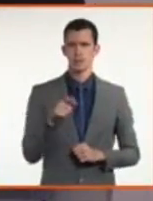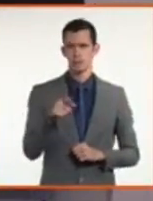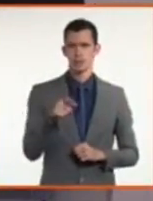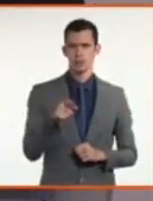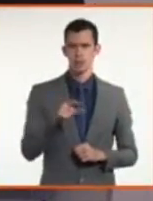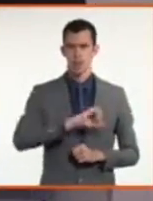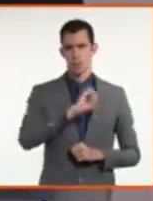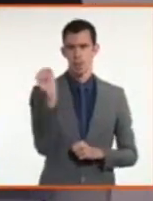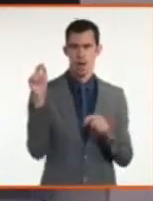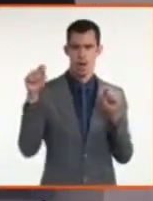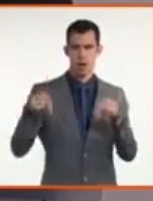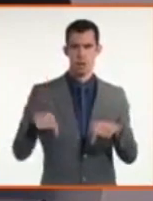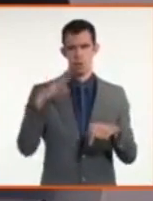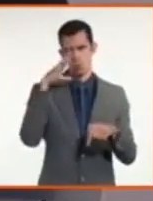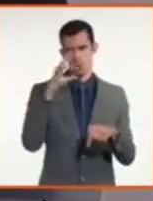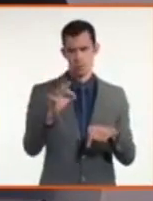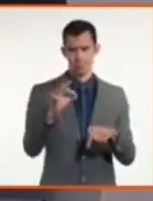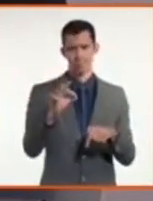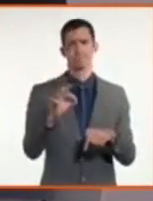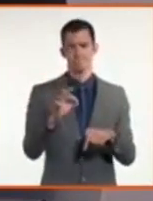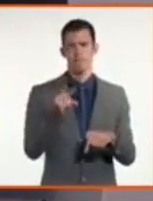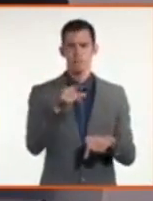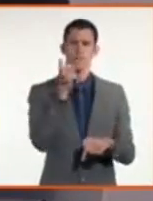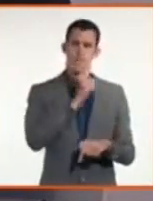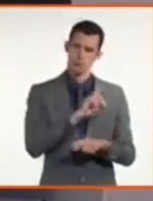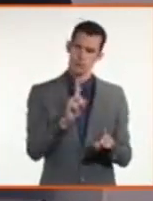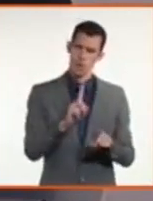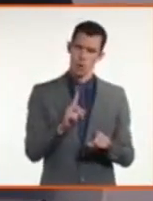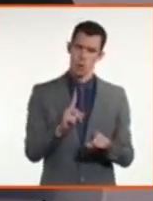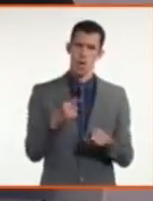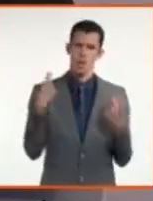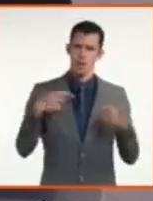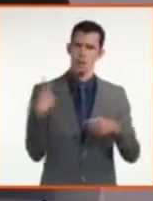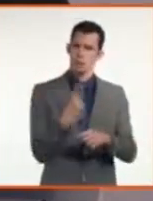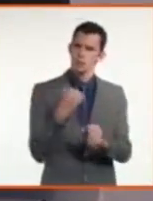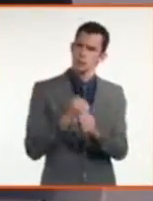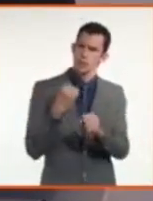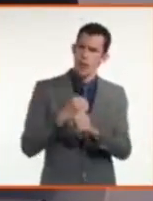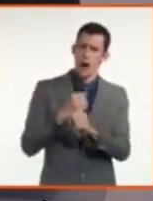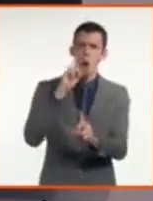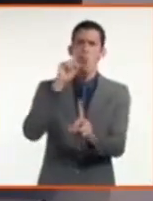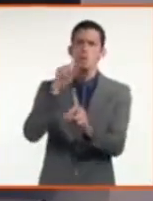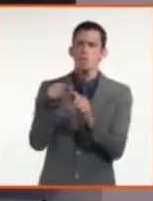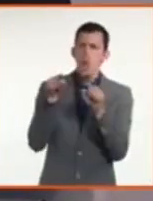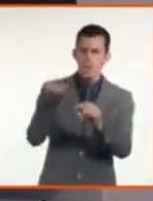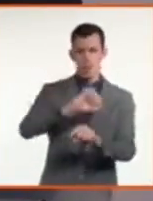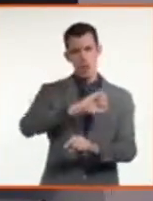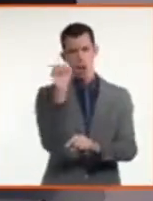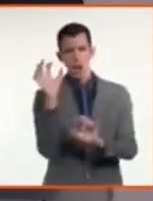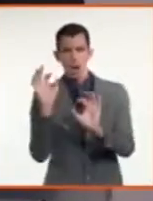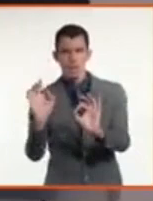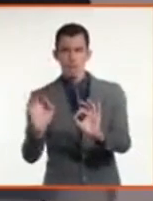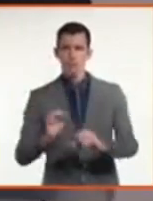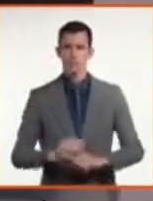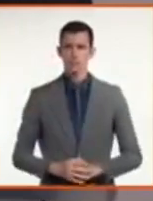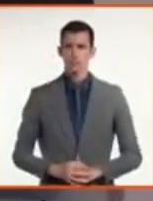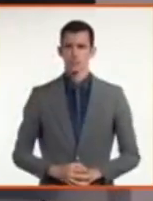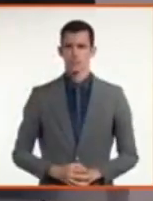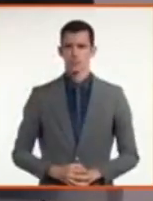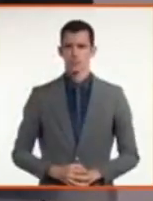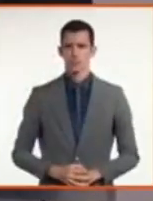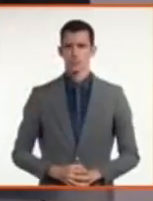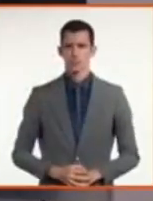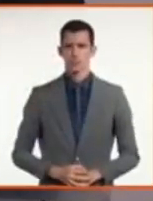nosotros tenemos que enfrentar y que no está sólo en el ámbito monetario no están los voluntaristas que tú dices bueno cuáles de 'batman con este tipo cambiaria muy probando no